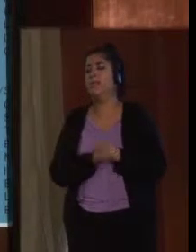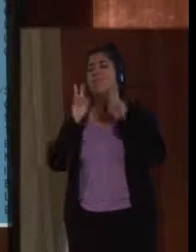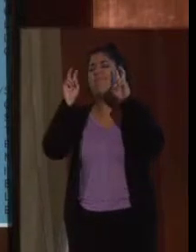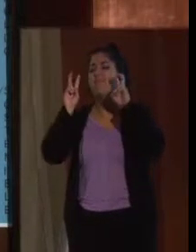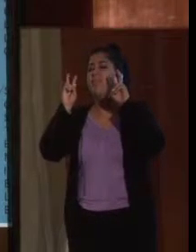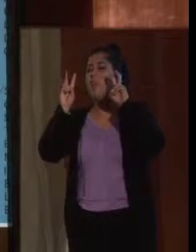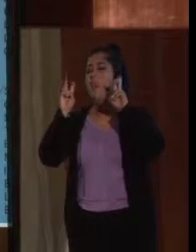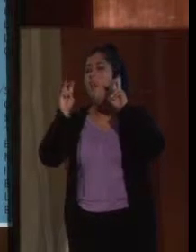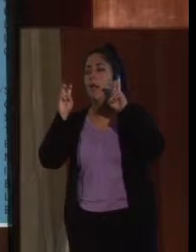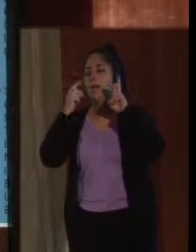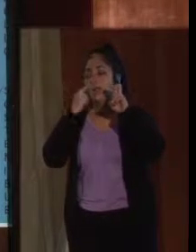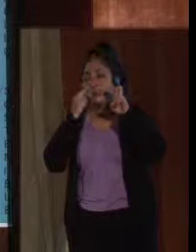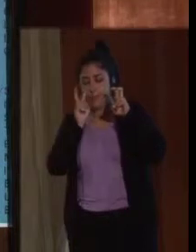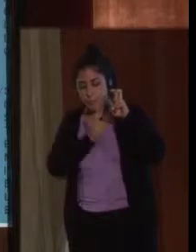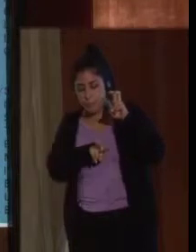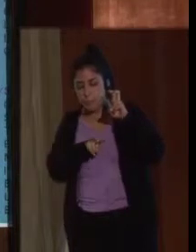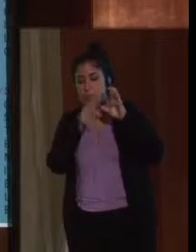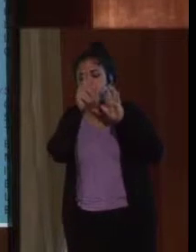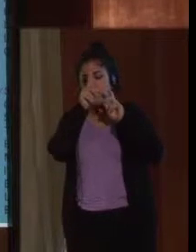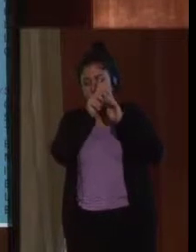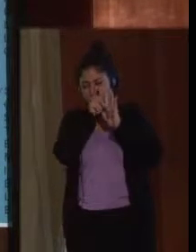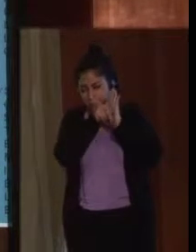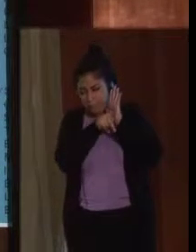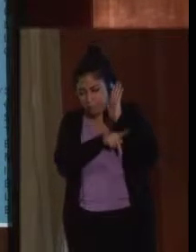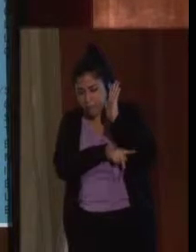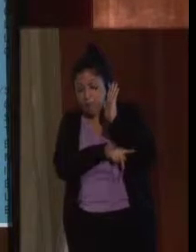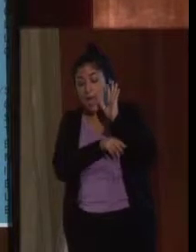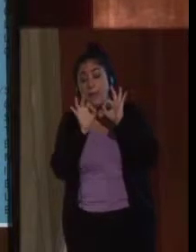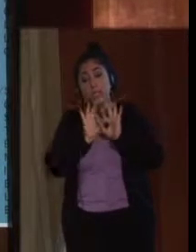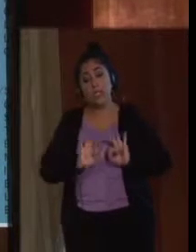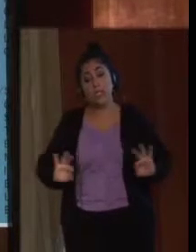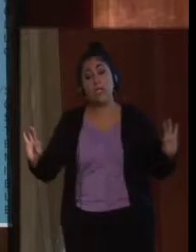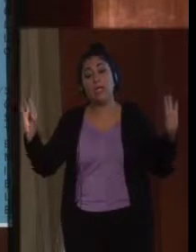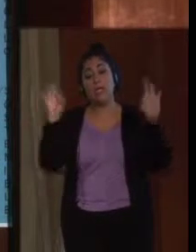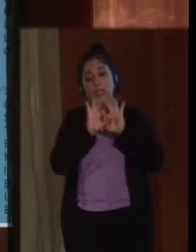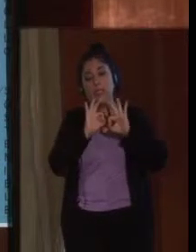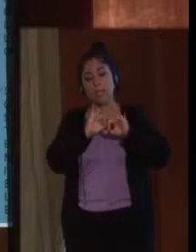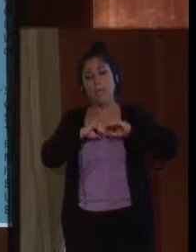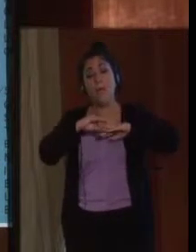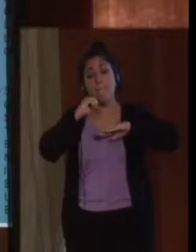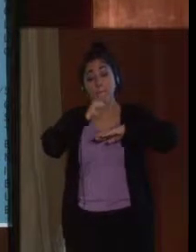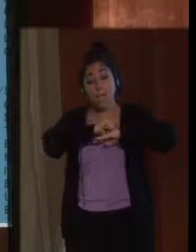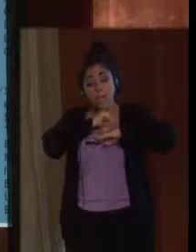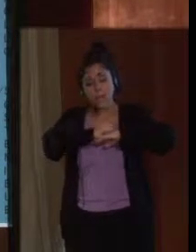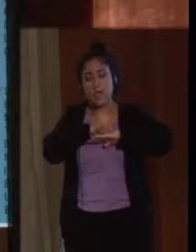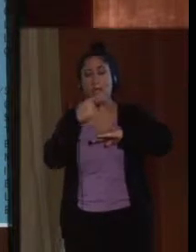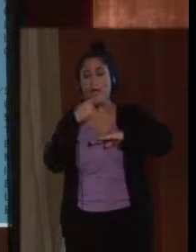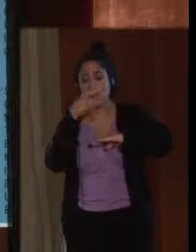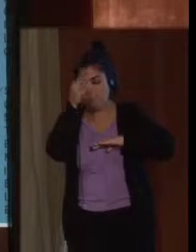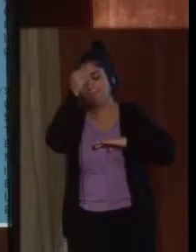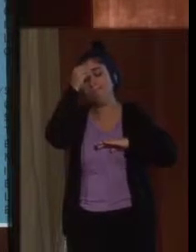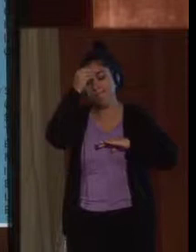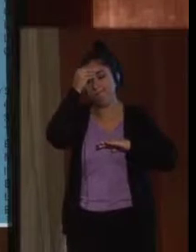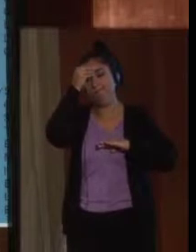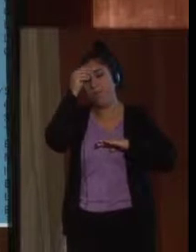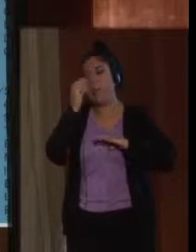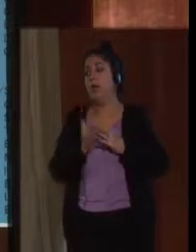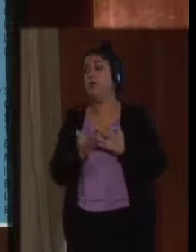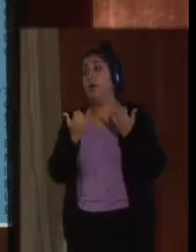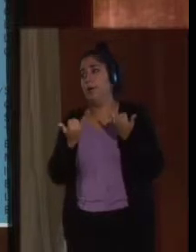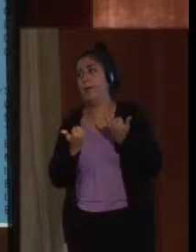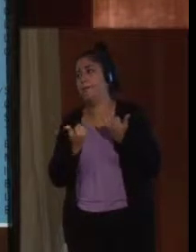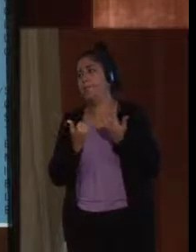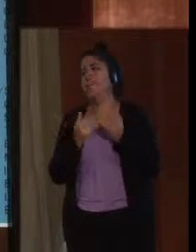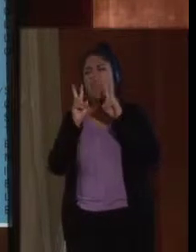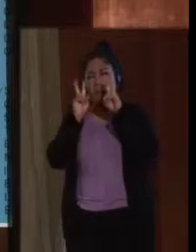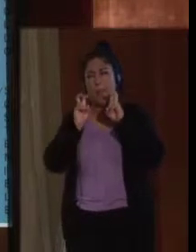la teoría, ¿no? Los conceptos, para luego comenzar a fortalecerse a través de